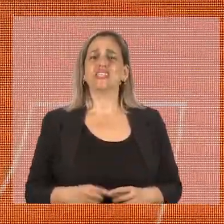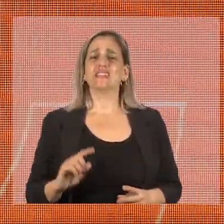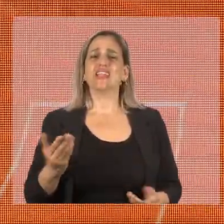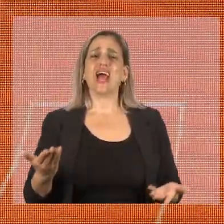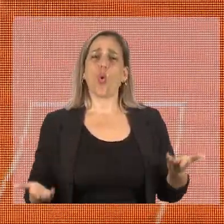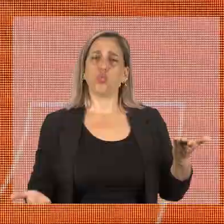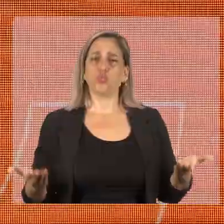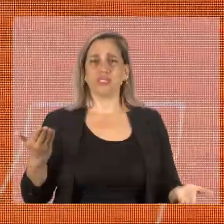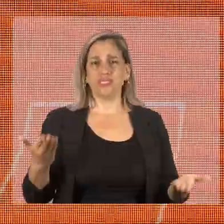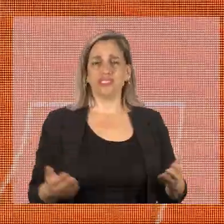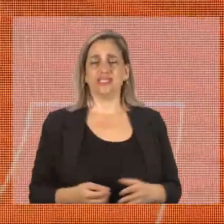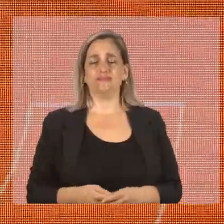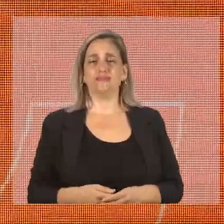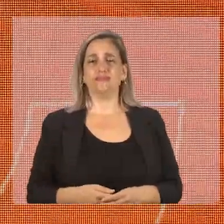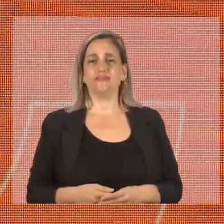que es el de la justicia.